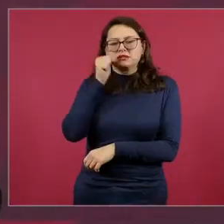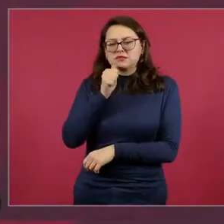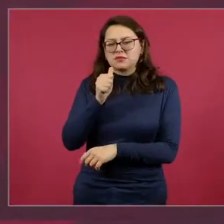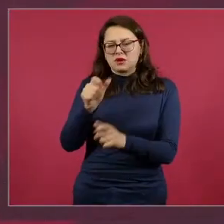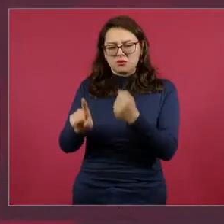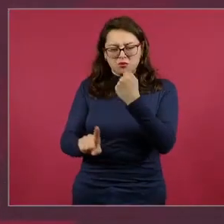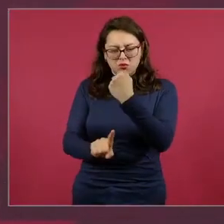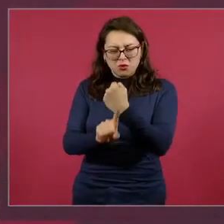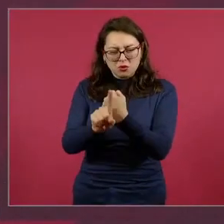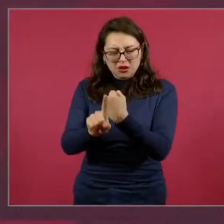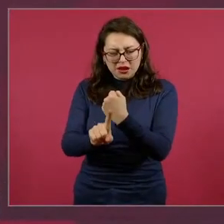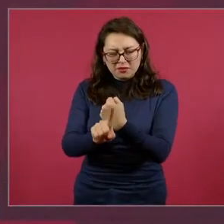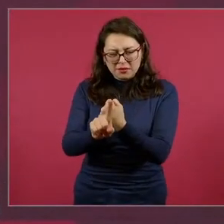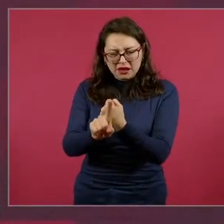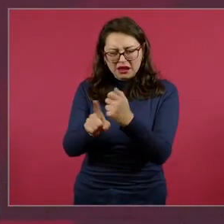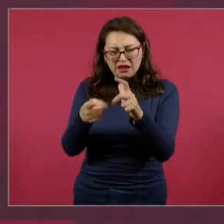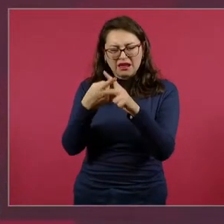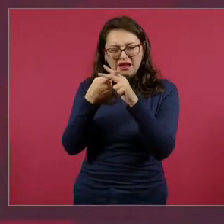orígenes.